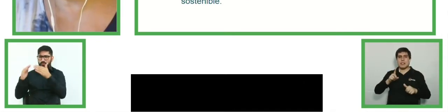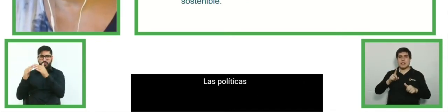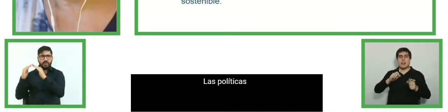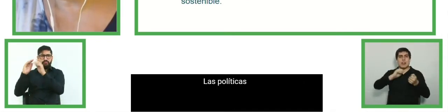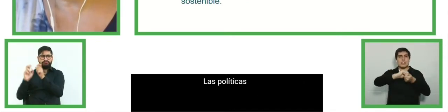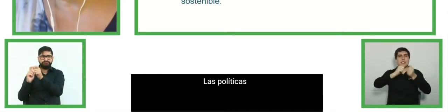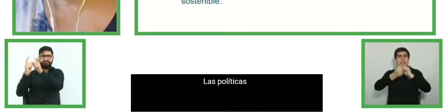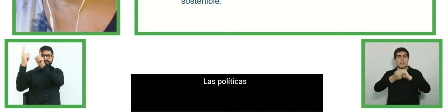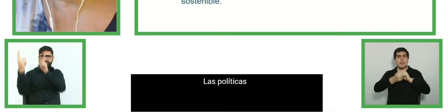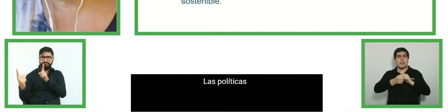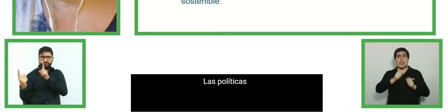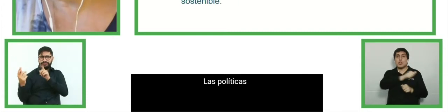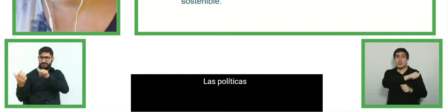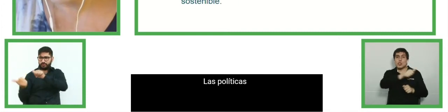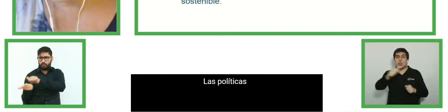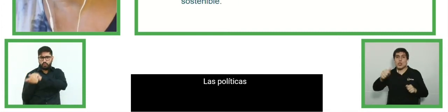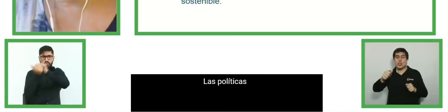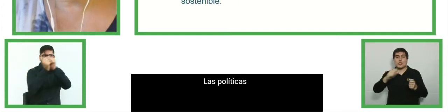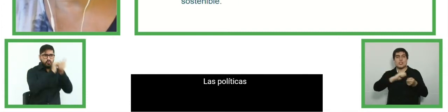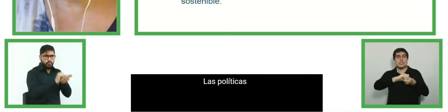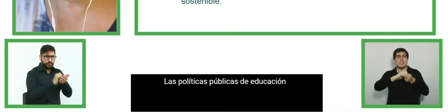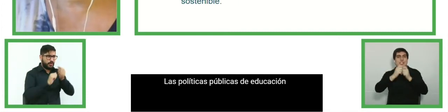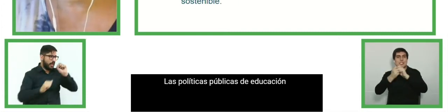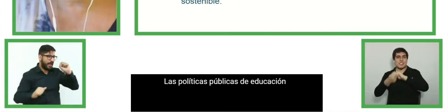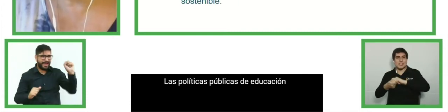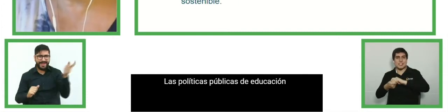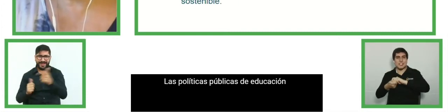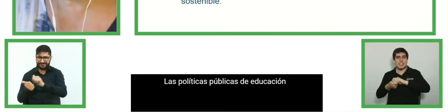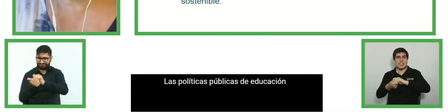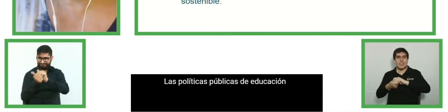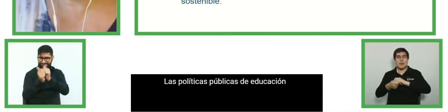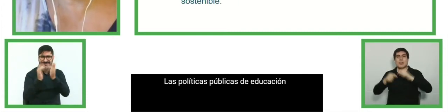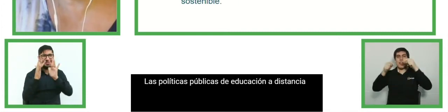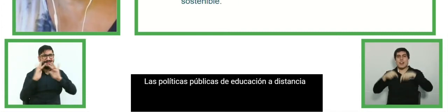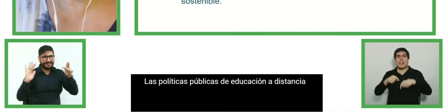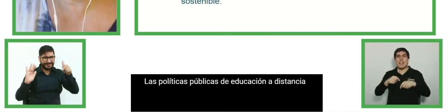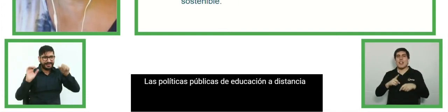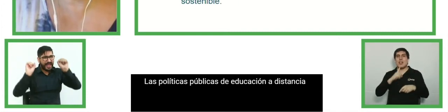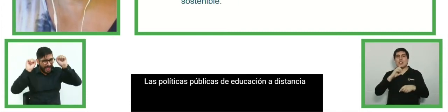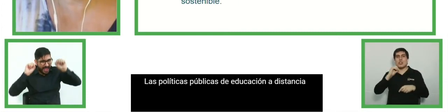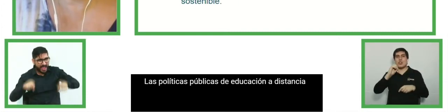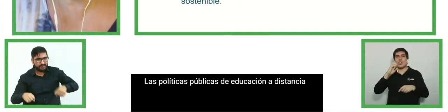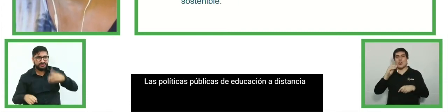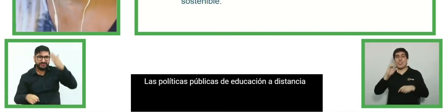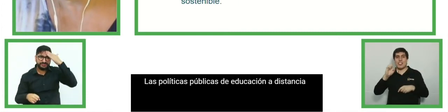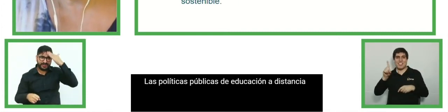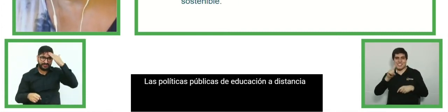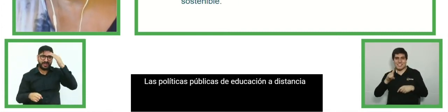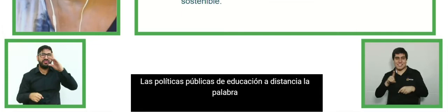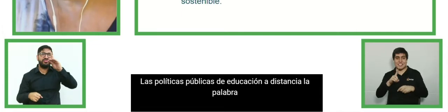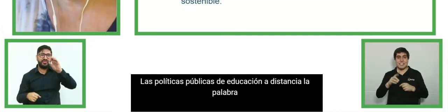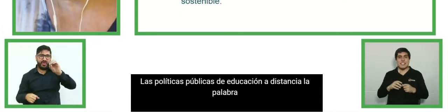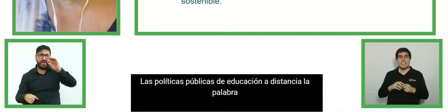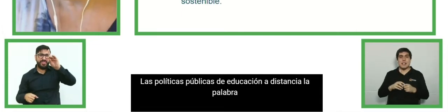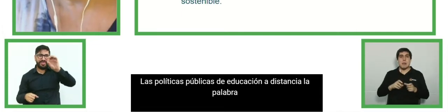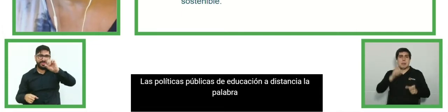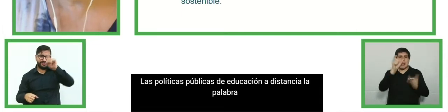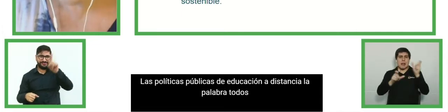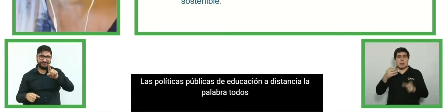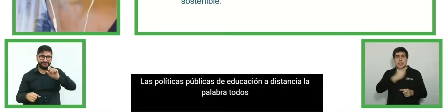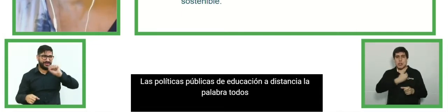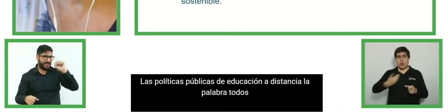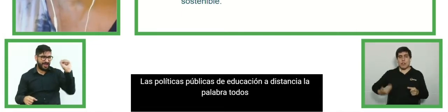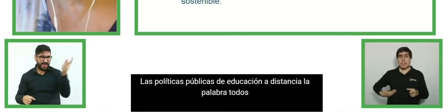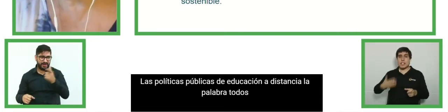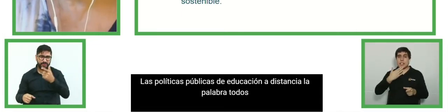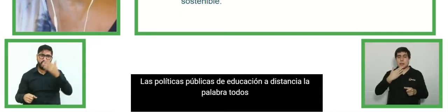transformó en la gran cortada del ciclo pasado para que expertos en políticas públicas y gobernantes